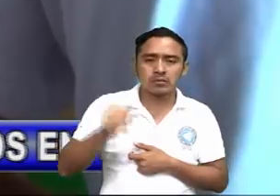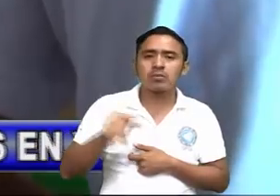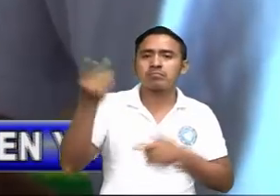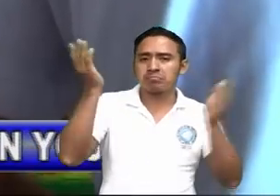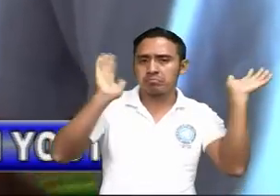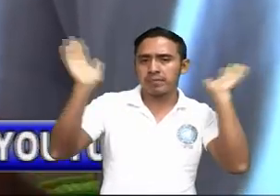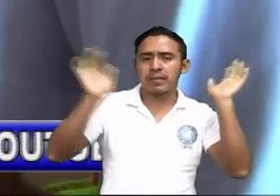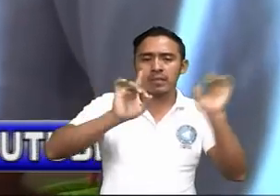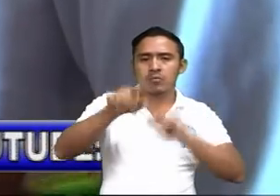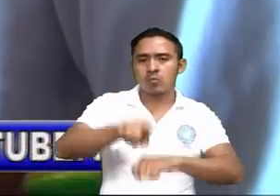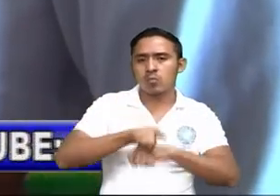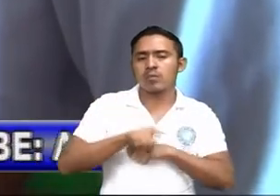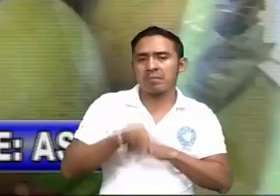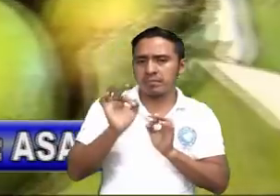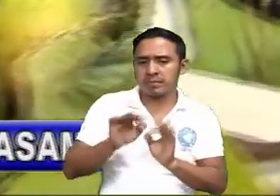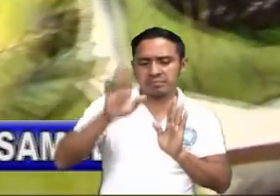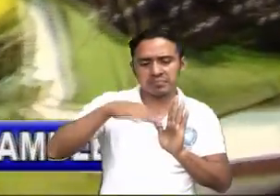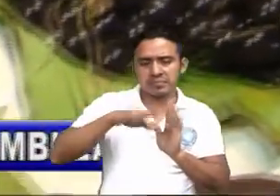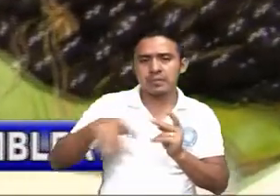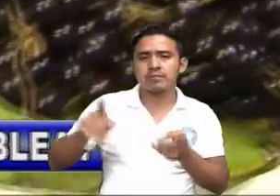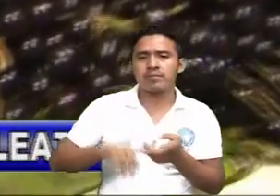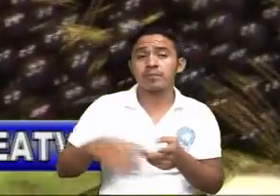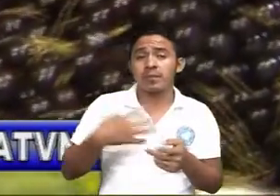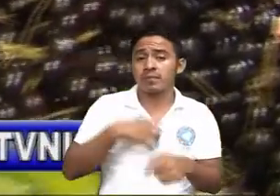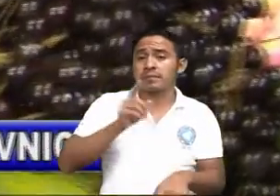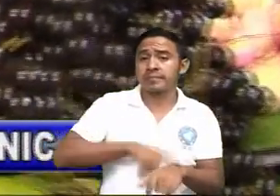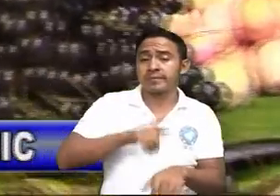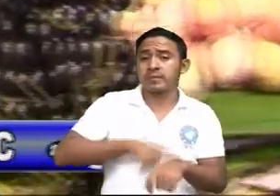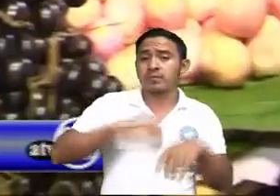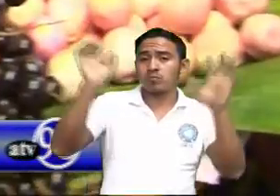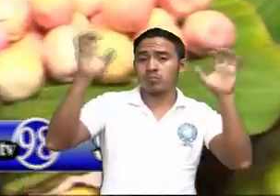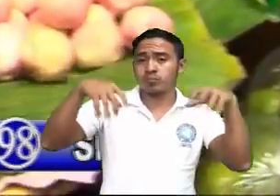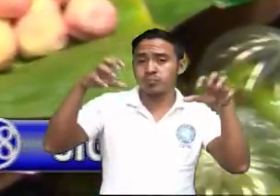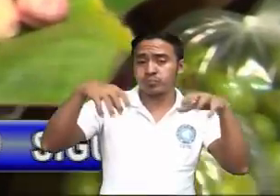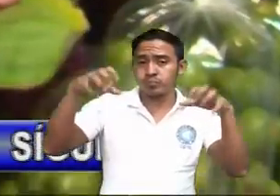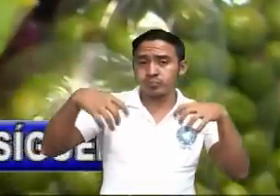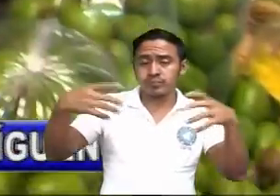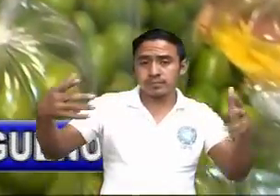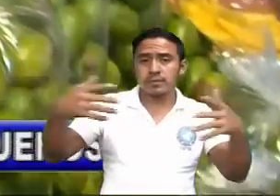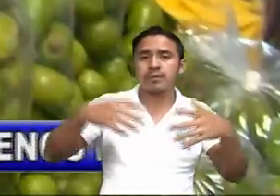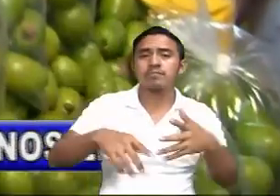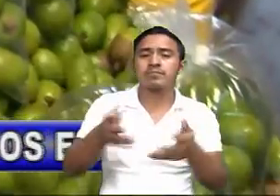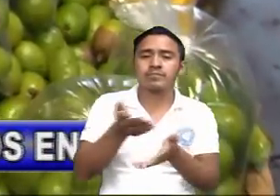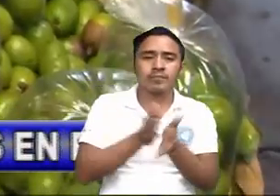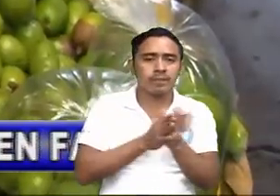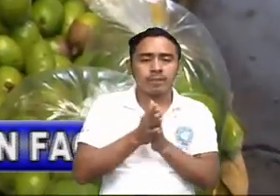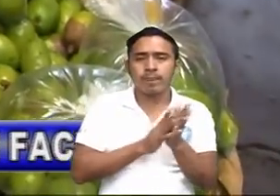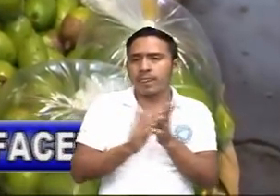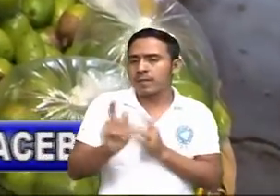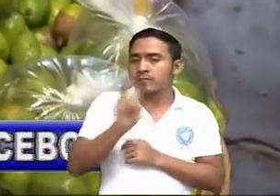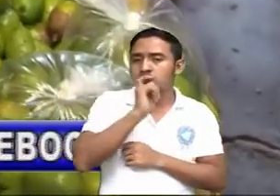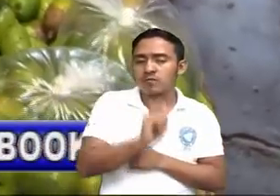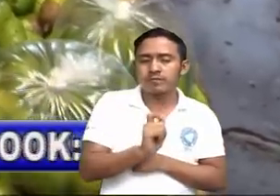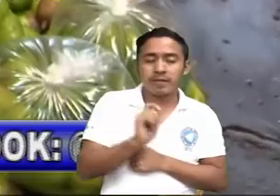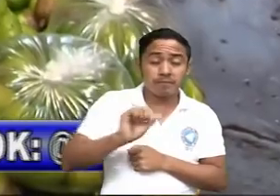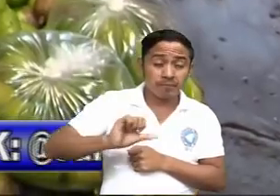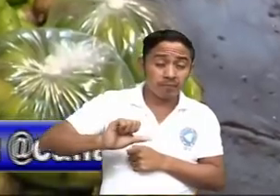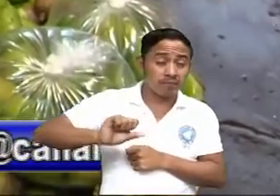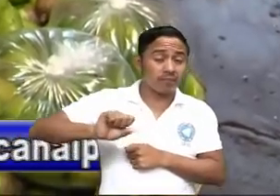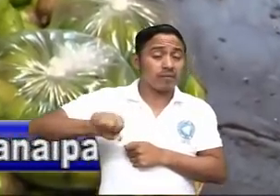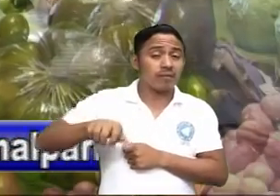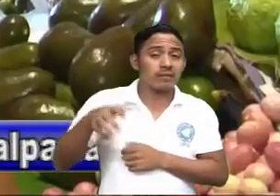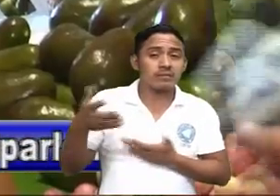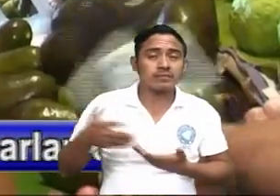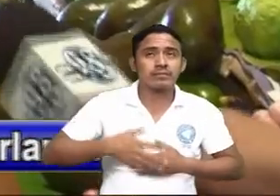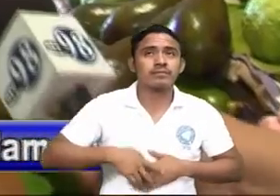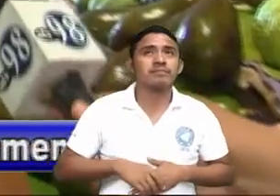Roberto Güemes de Managua. Frutas propias de la temporada de invierno y que disfrutan los amantes de los ácidos.